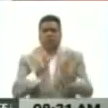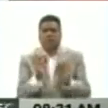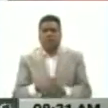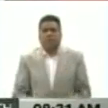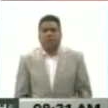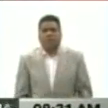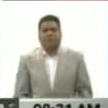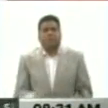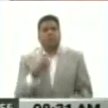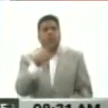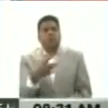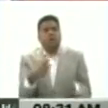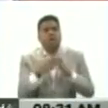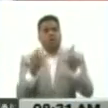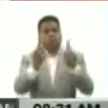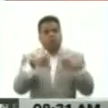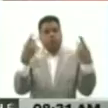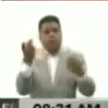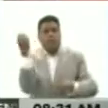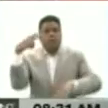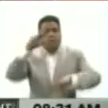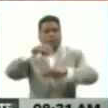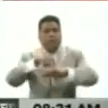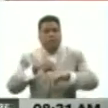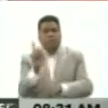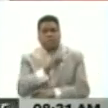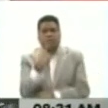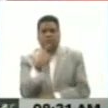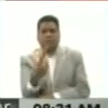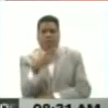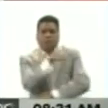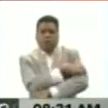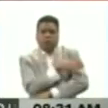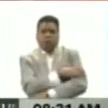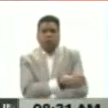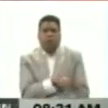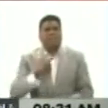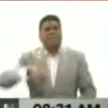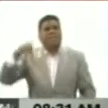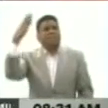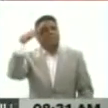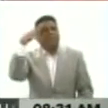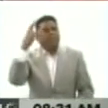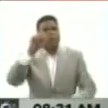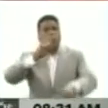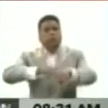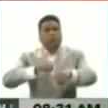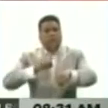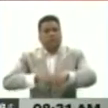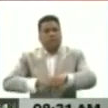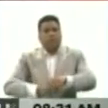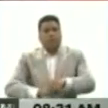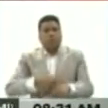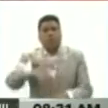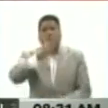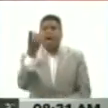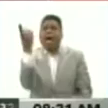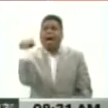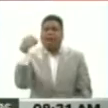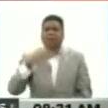no se dejen llevar por lo que digan los de la asamblea. Ellos tienen que saber de que en los tiempos de la Cuarta